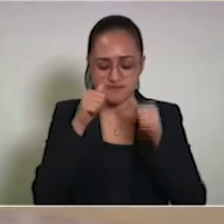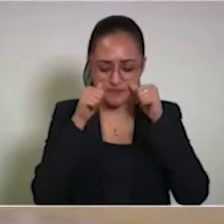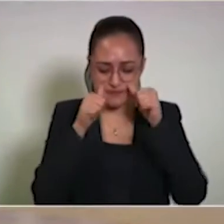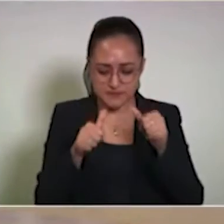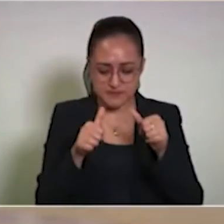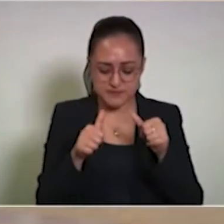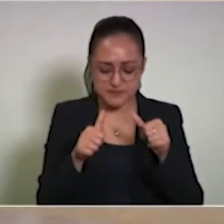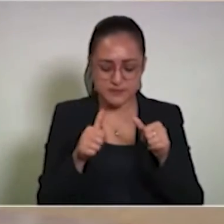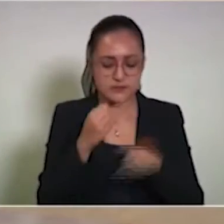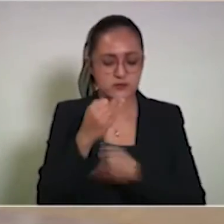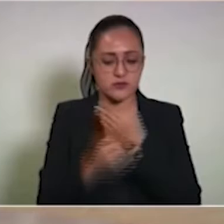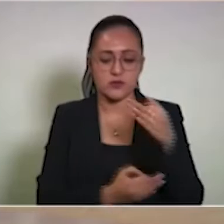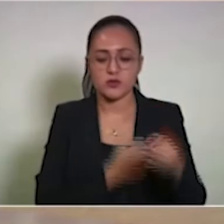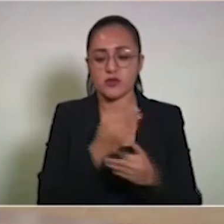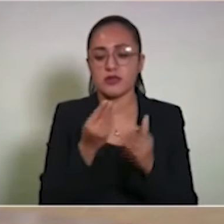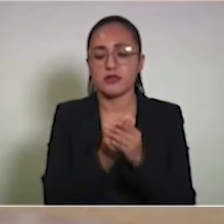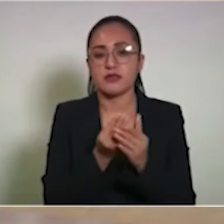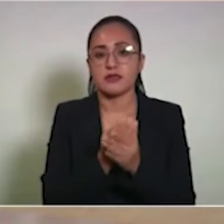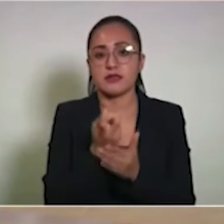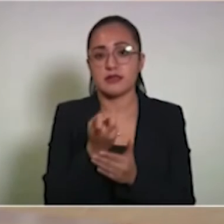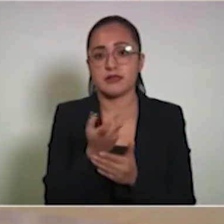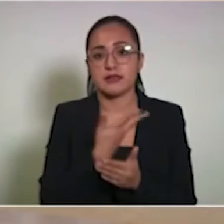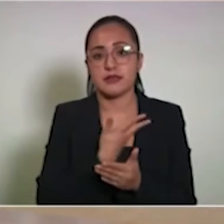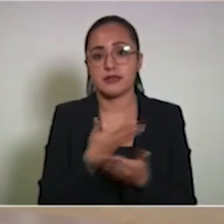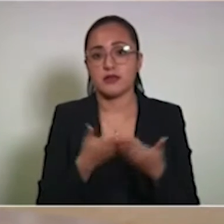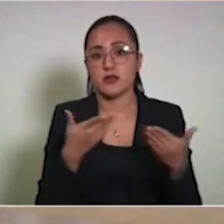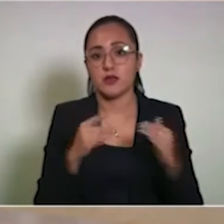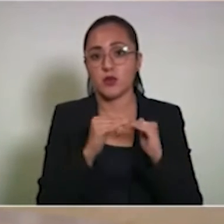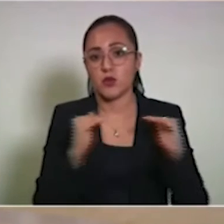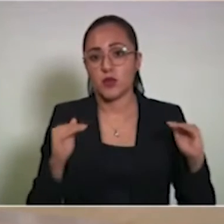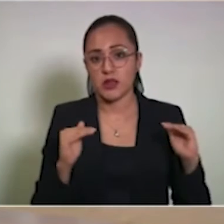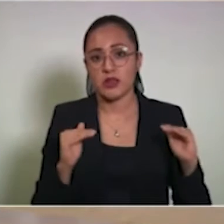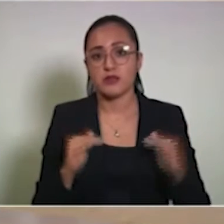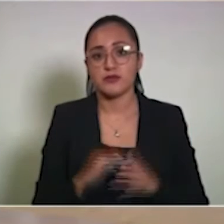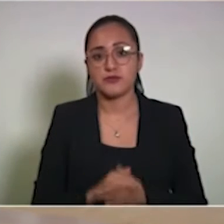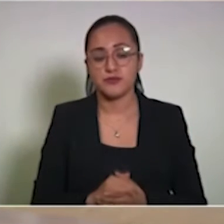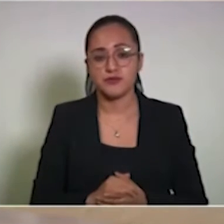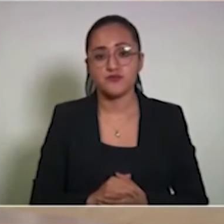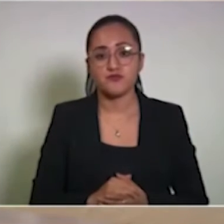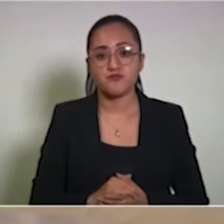atención a todos los asuntos de igualdad sustantiva.